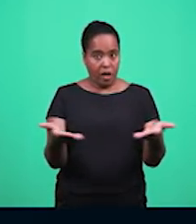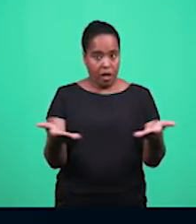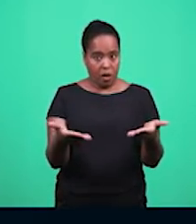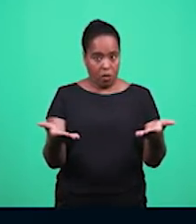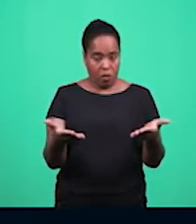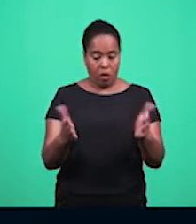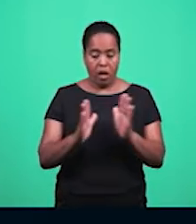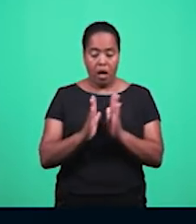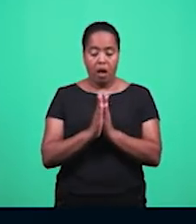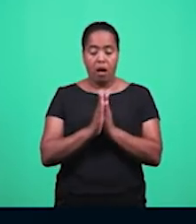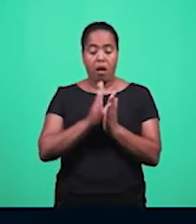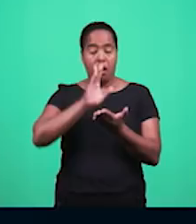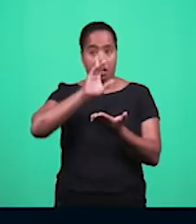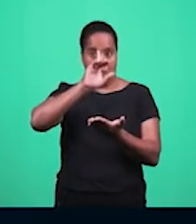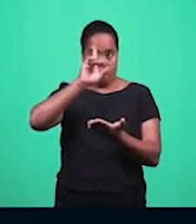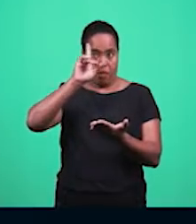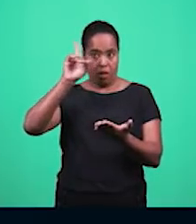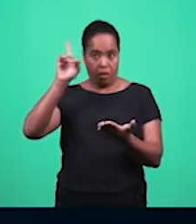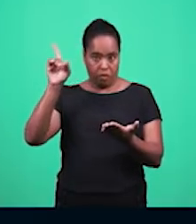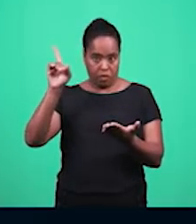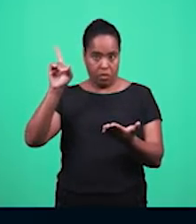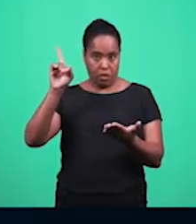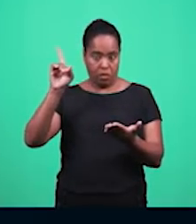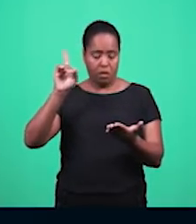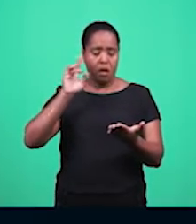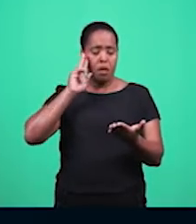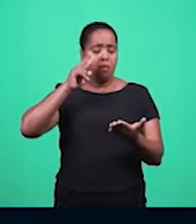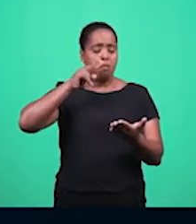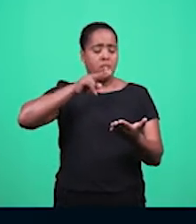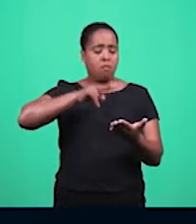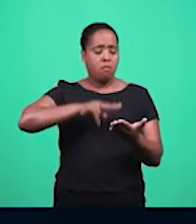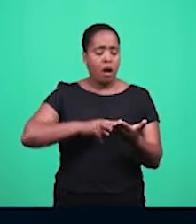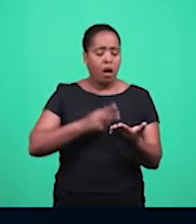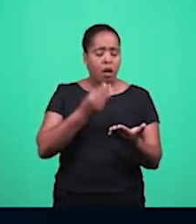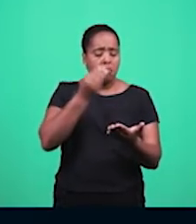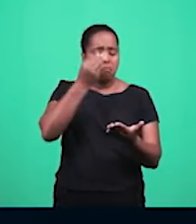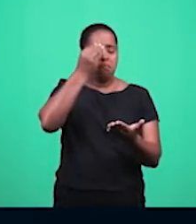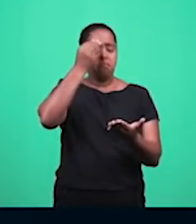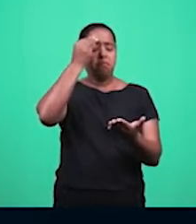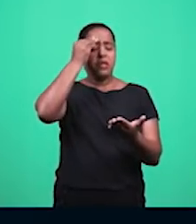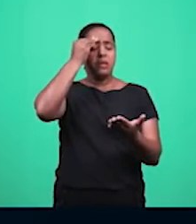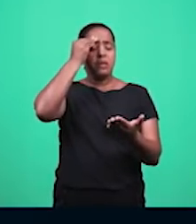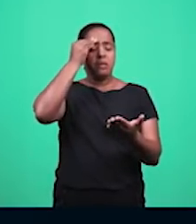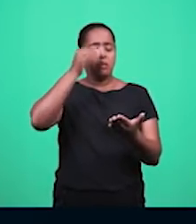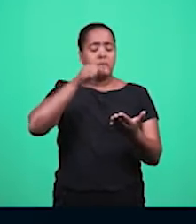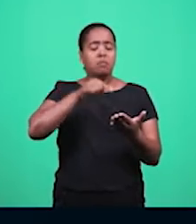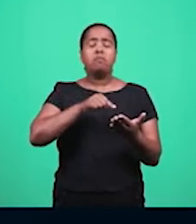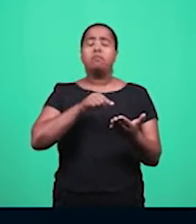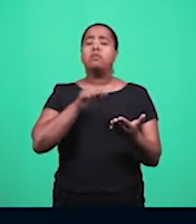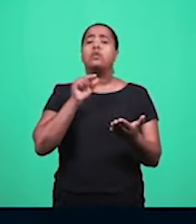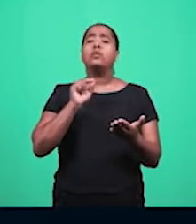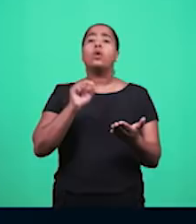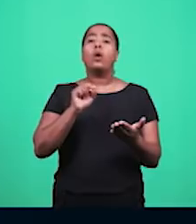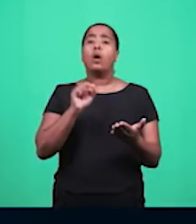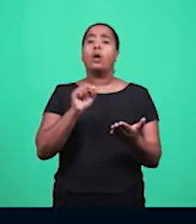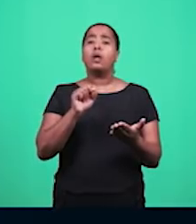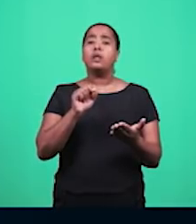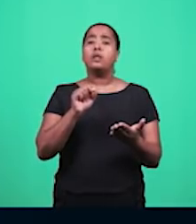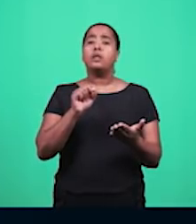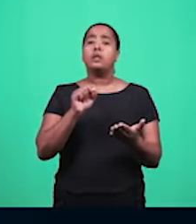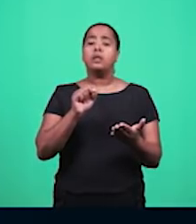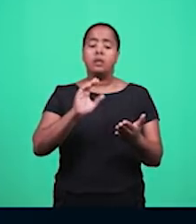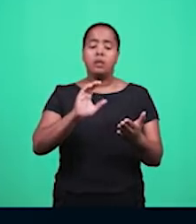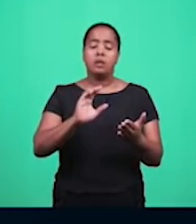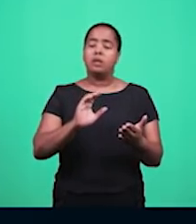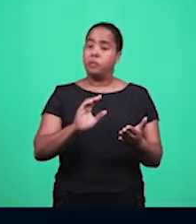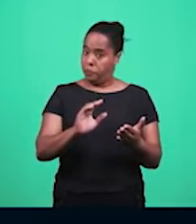nosotros vamos a estar abriendo la palabra de dios para que meditemos en su palabra que está registrado